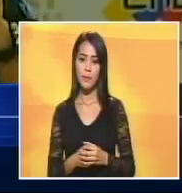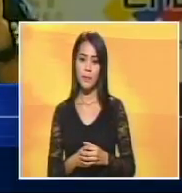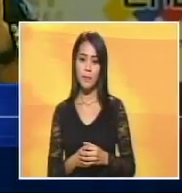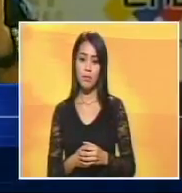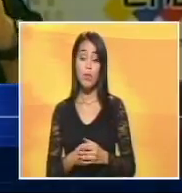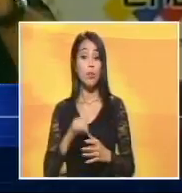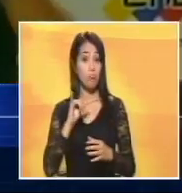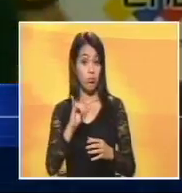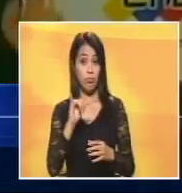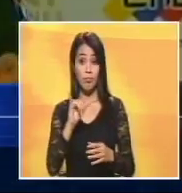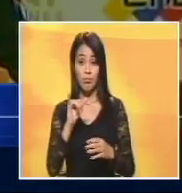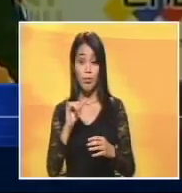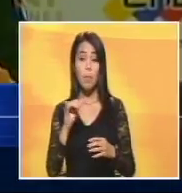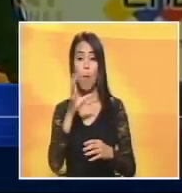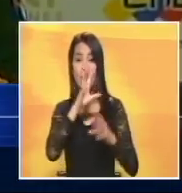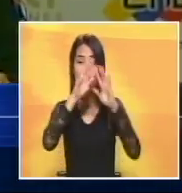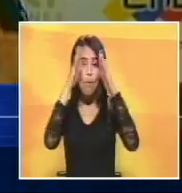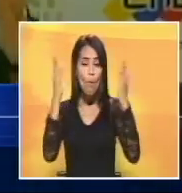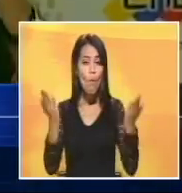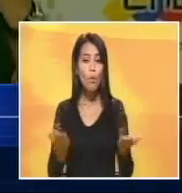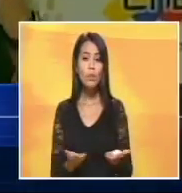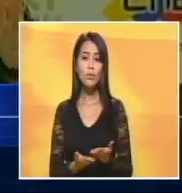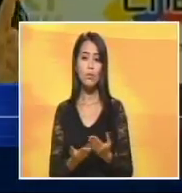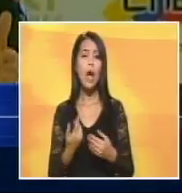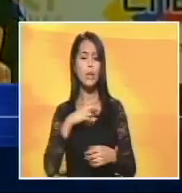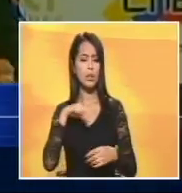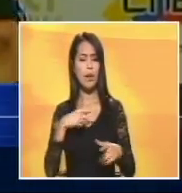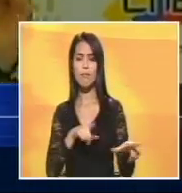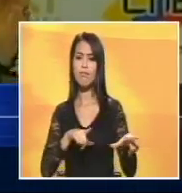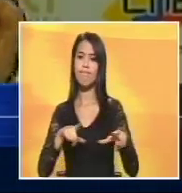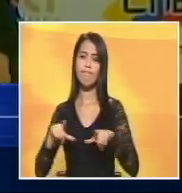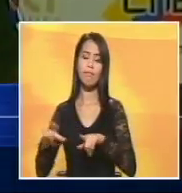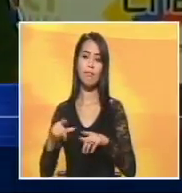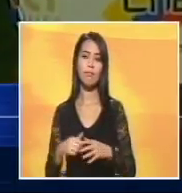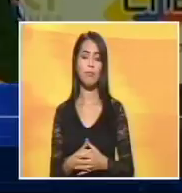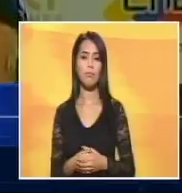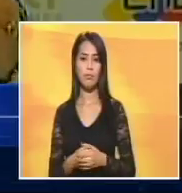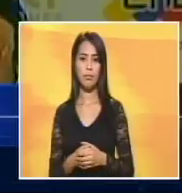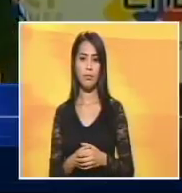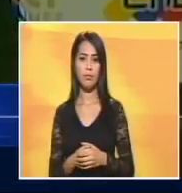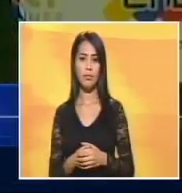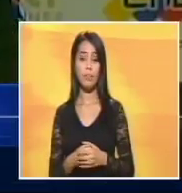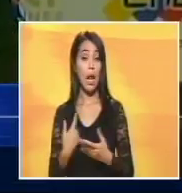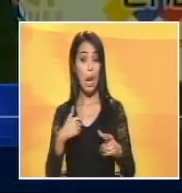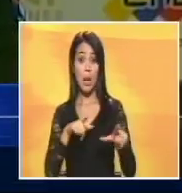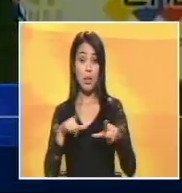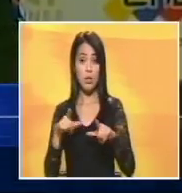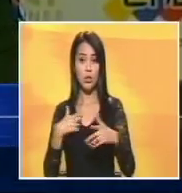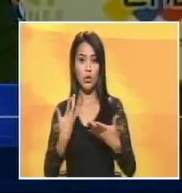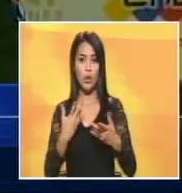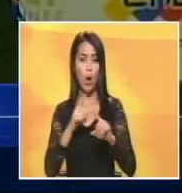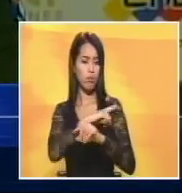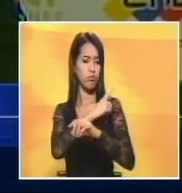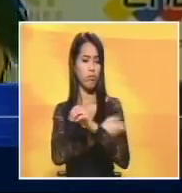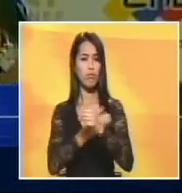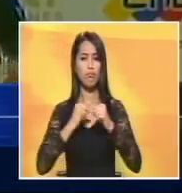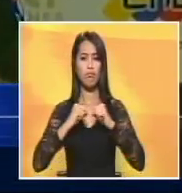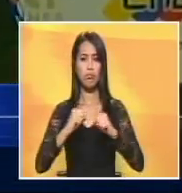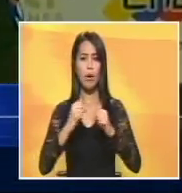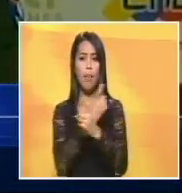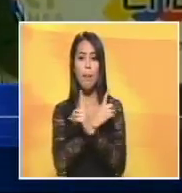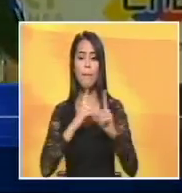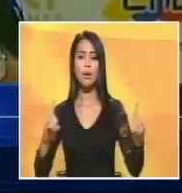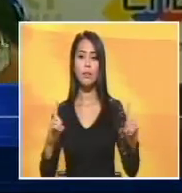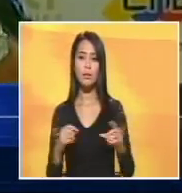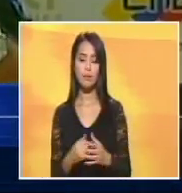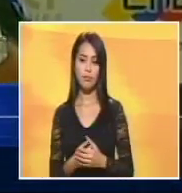sí mismo y al mundo entero que aquí estamos preparados para vitalizar, vigorizar y fortalecer nuestra